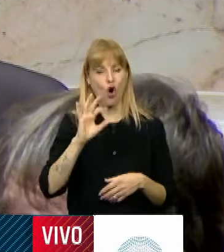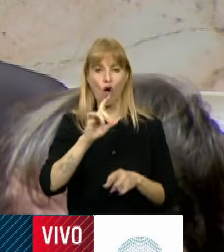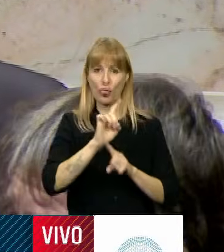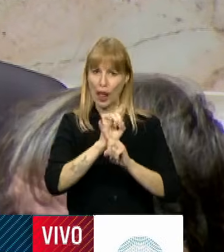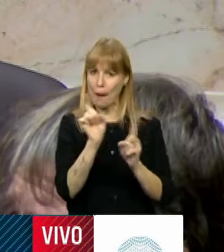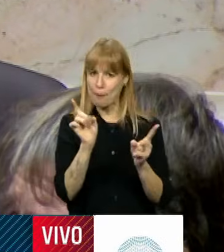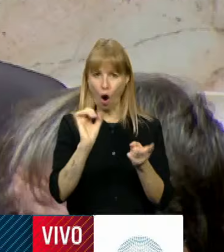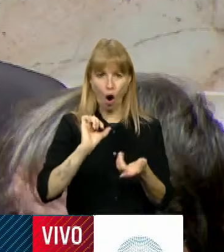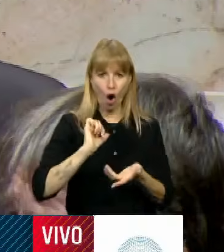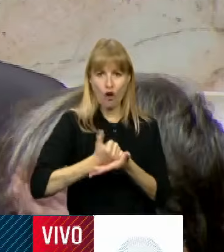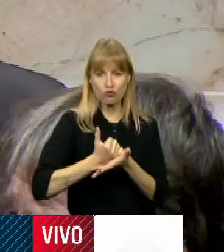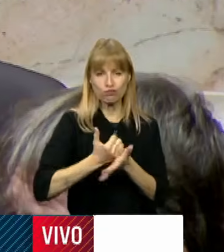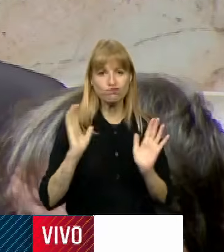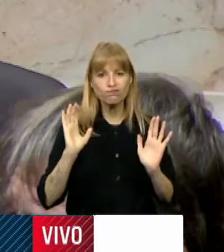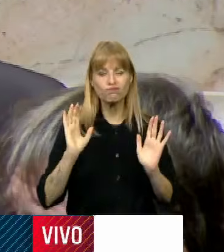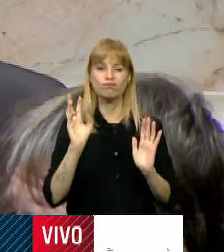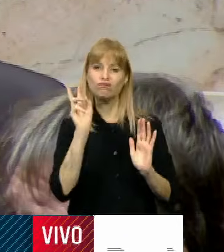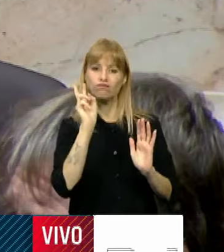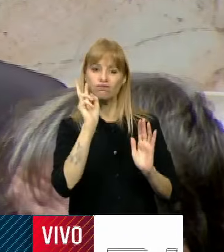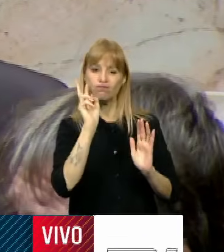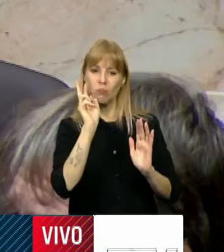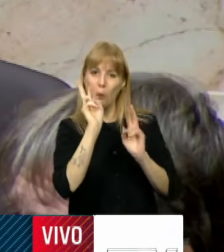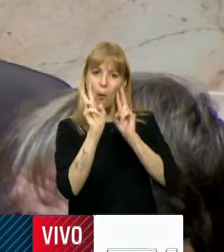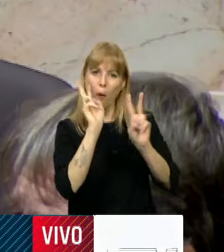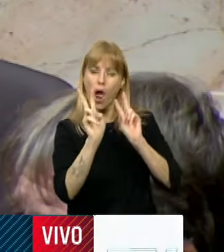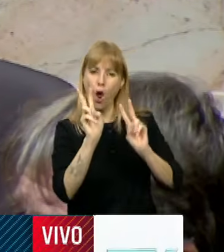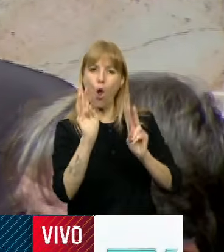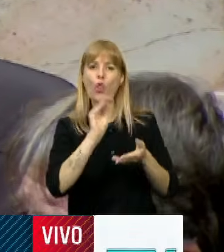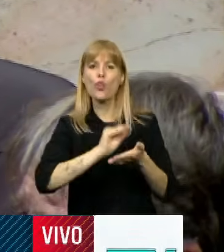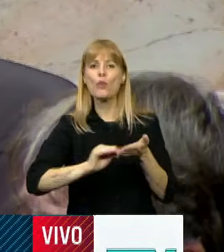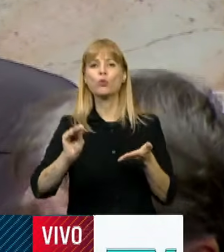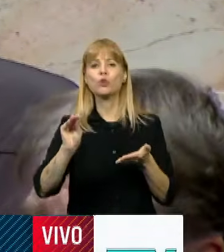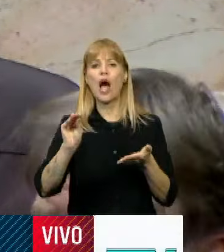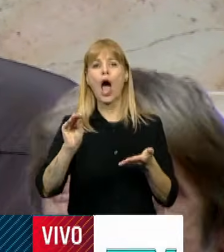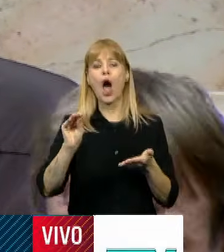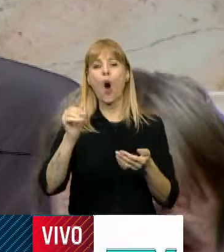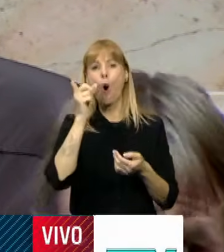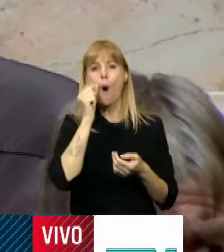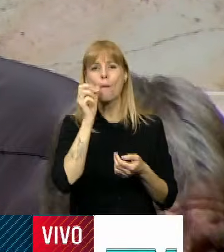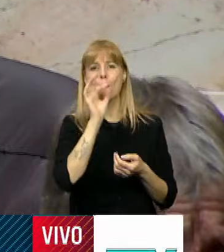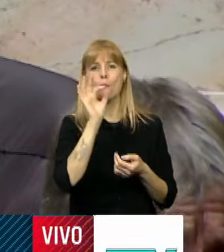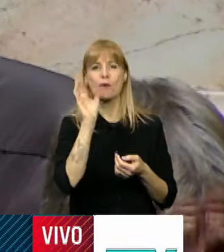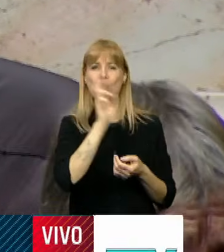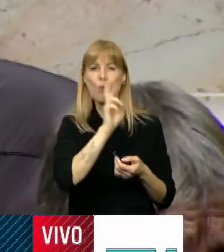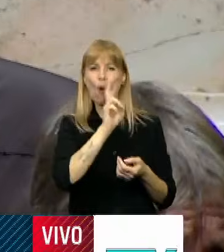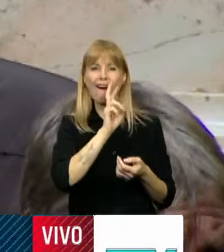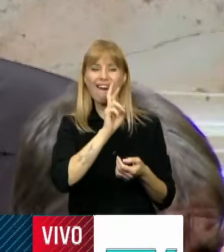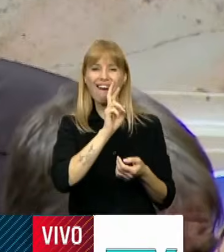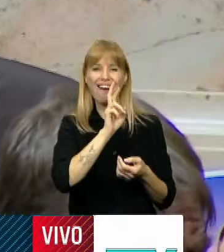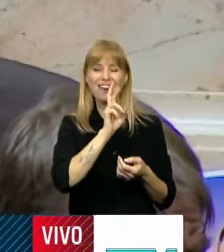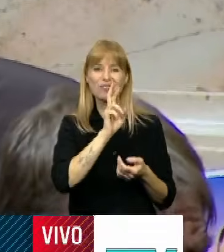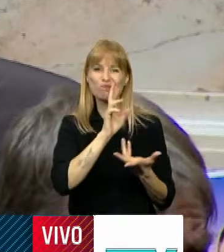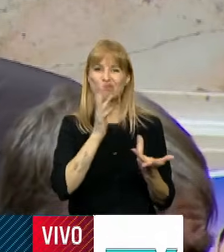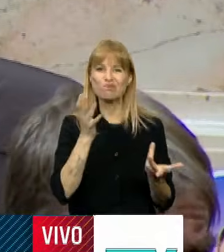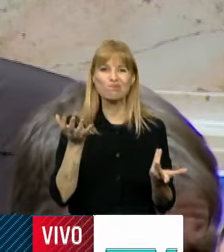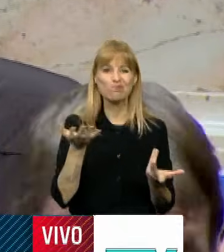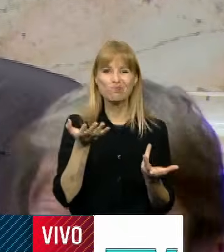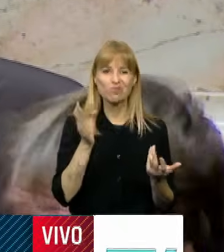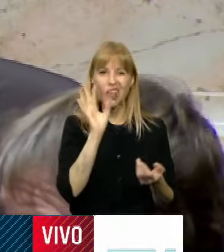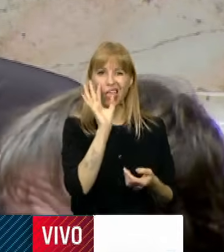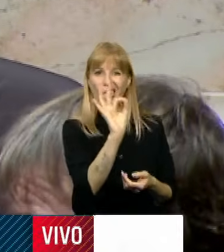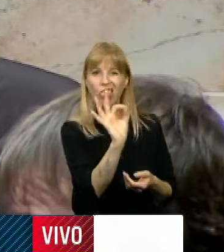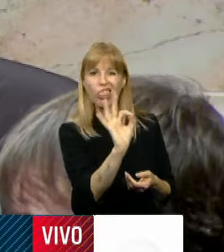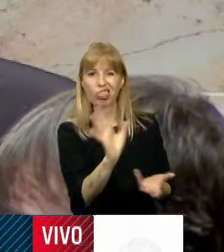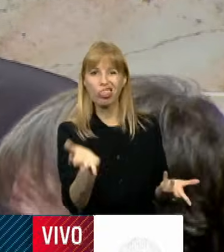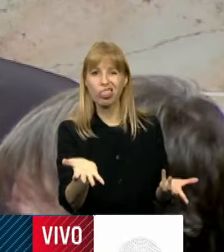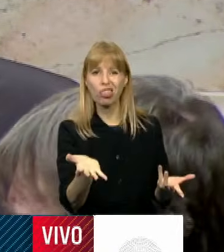Bueno, veo a varios diputadas y diputadas que no están acá.